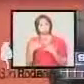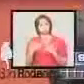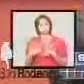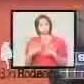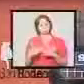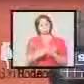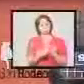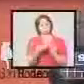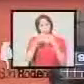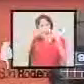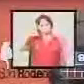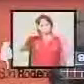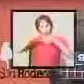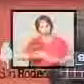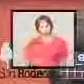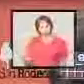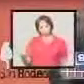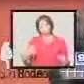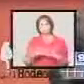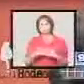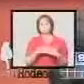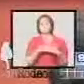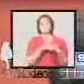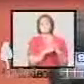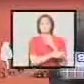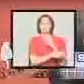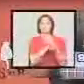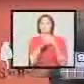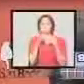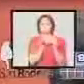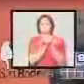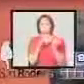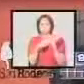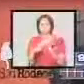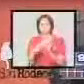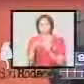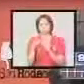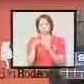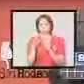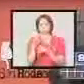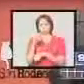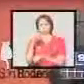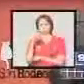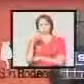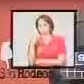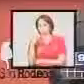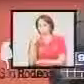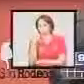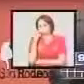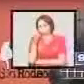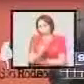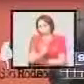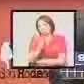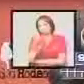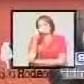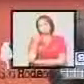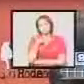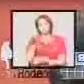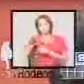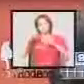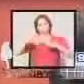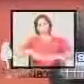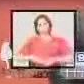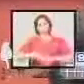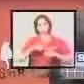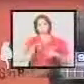extravía la tarjeta, ¿verdad? Que hay que reponer el plástico, que uh-huh. Es la comisión que se cobra, ¿verdad? Para eso. Si fue que se extravió